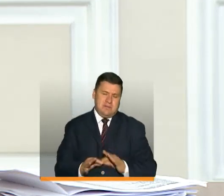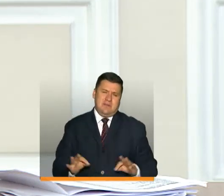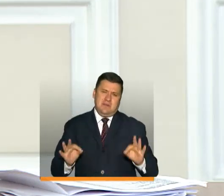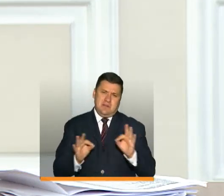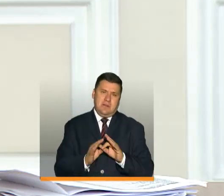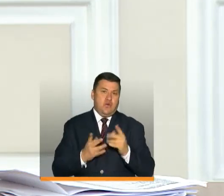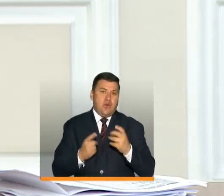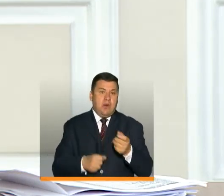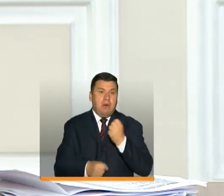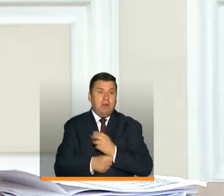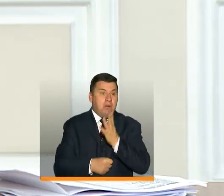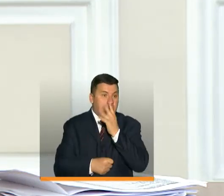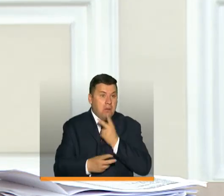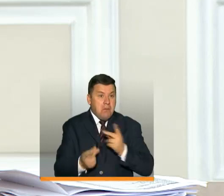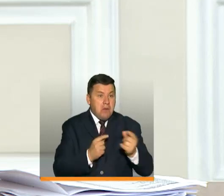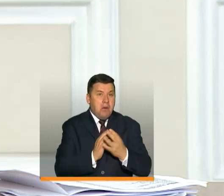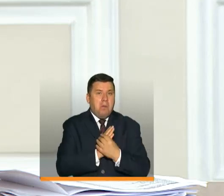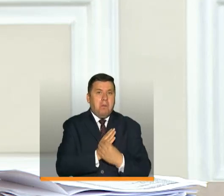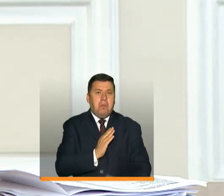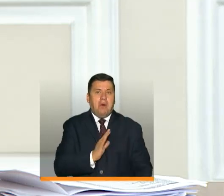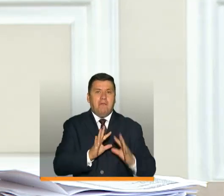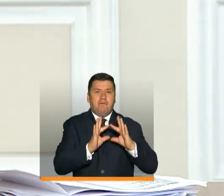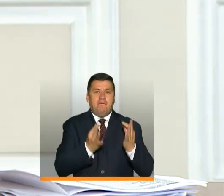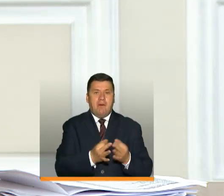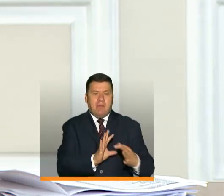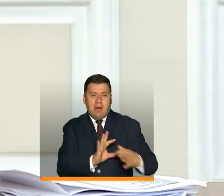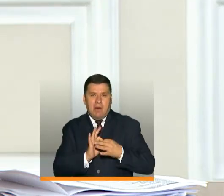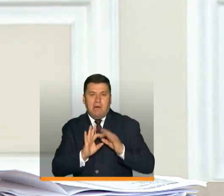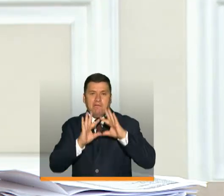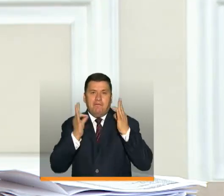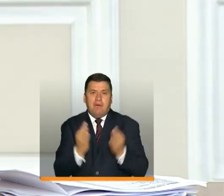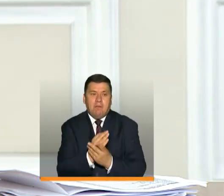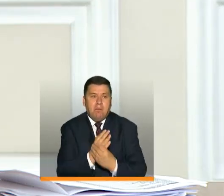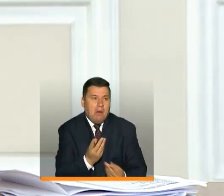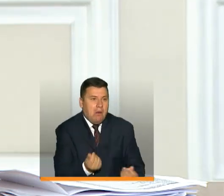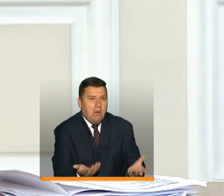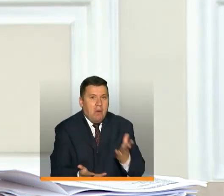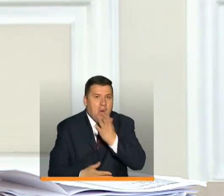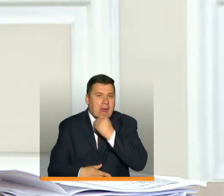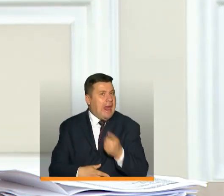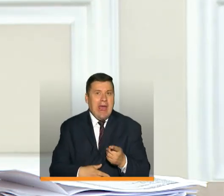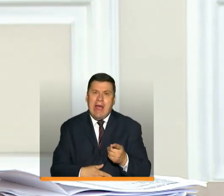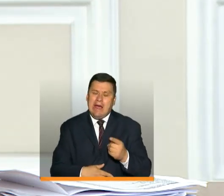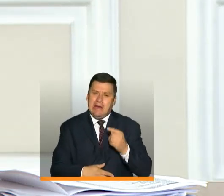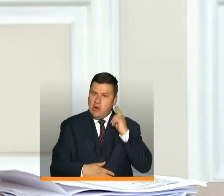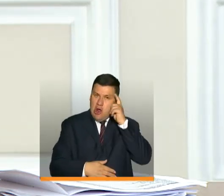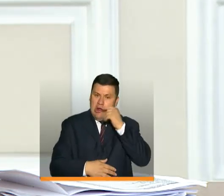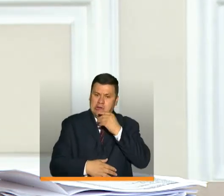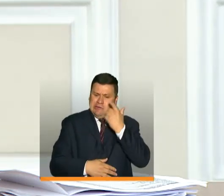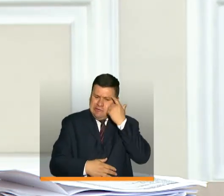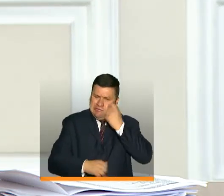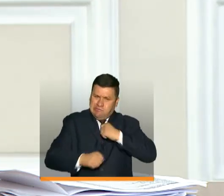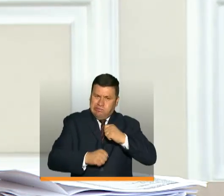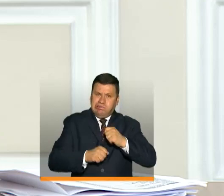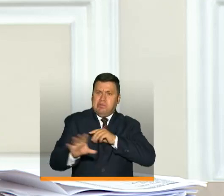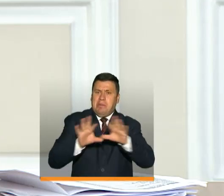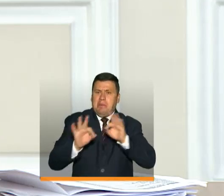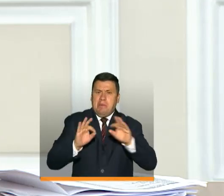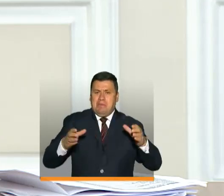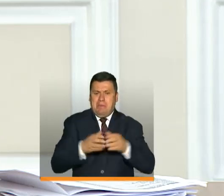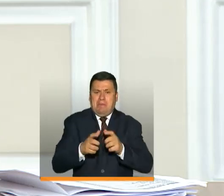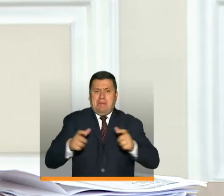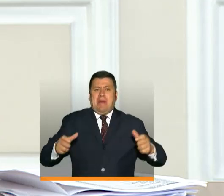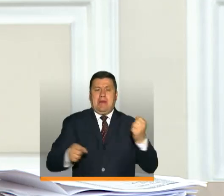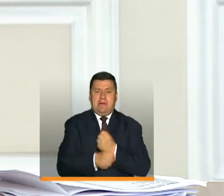el empobrecimiento de las familias. Esa es la principal preocupación que hay en muchos de los hogares. De tal manera, entonces,